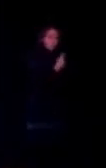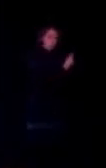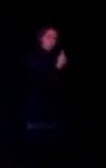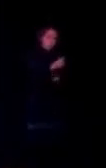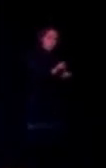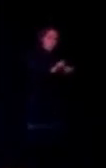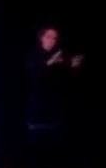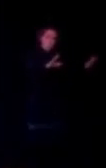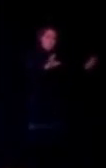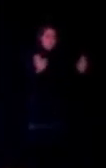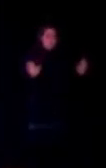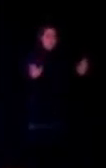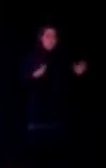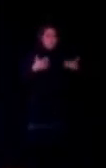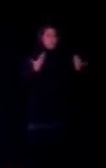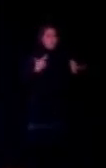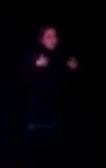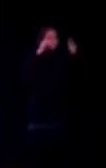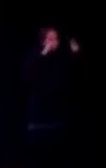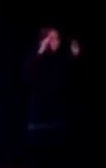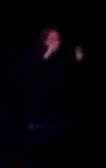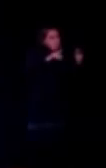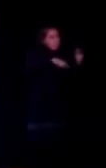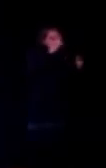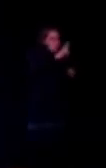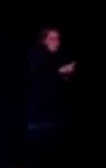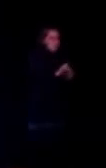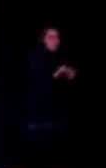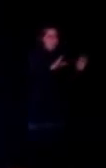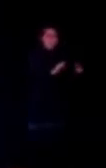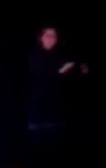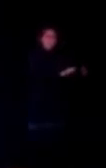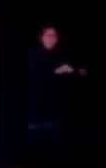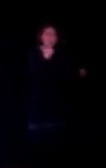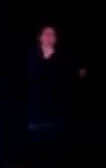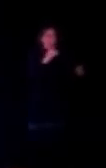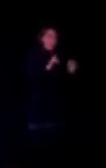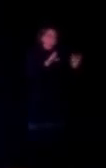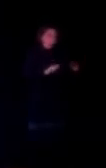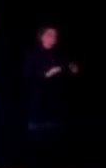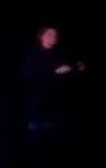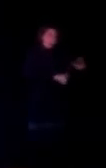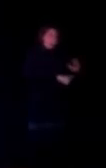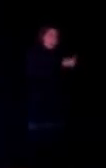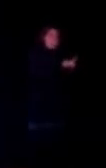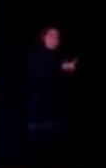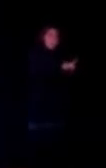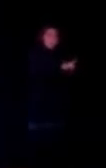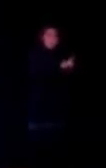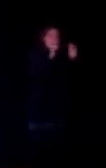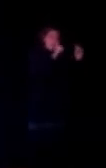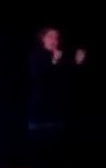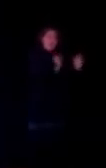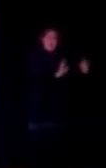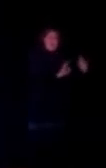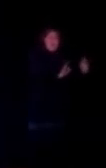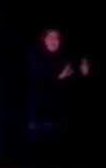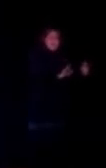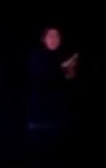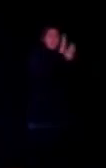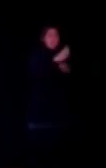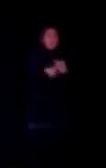para lograr concretamente que esta formación y afirmación sea objetiva, es una farsa. Las prácticas concretas, sentarnos en el autobús, en el sitio que